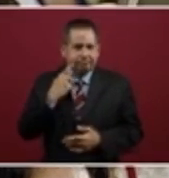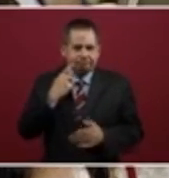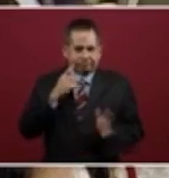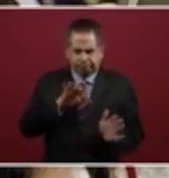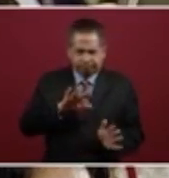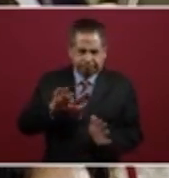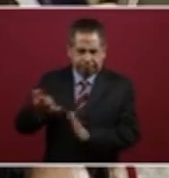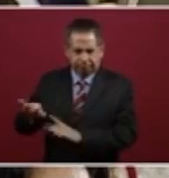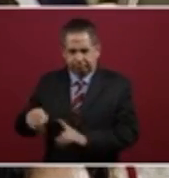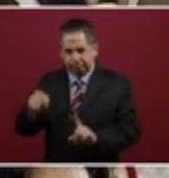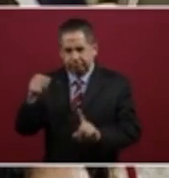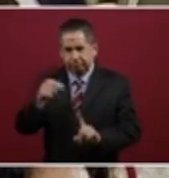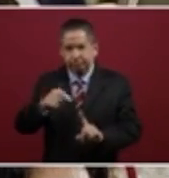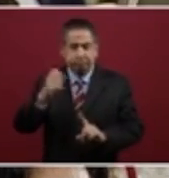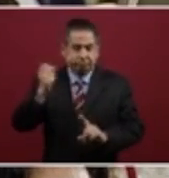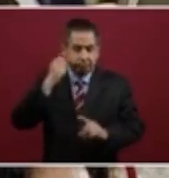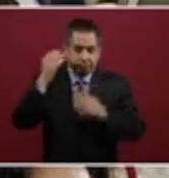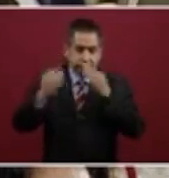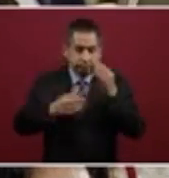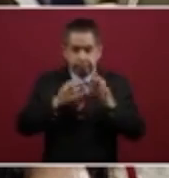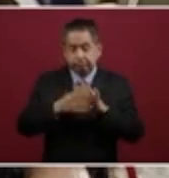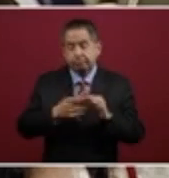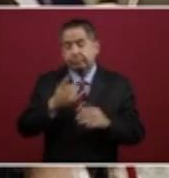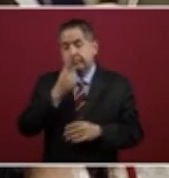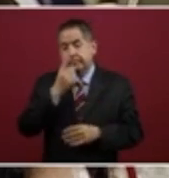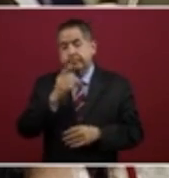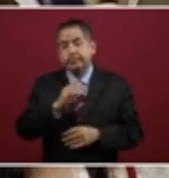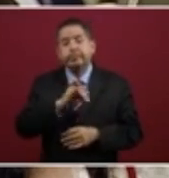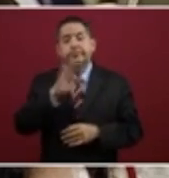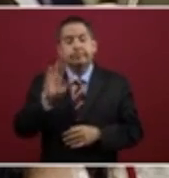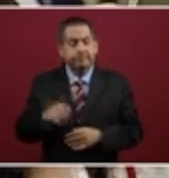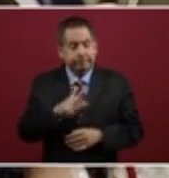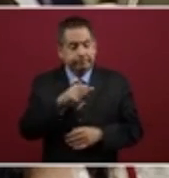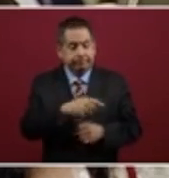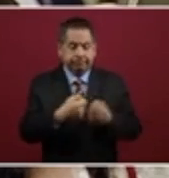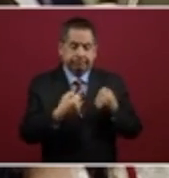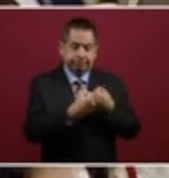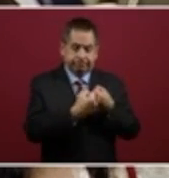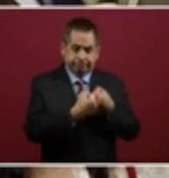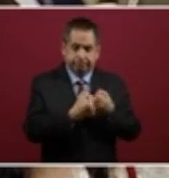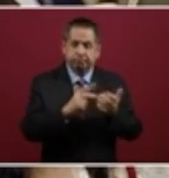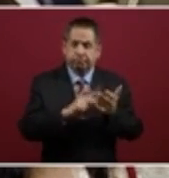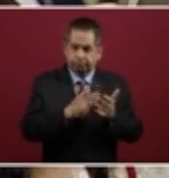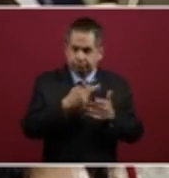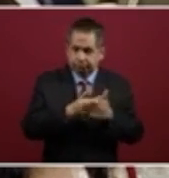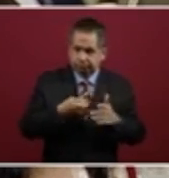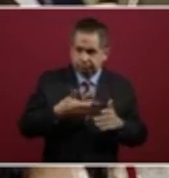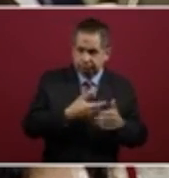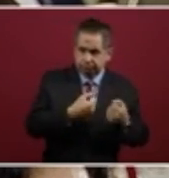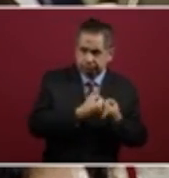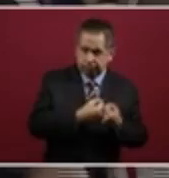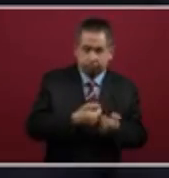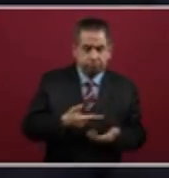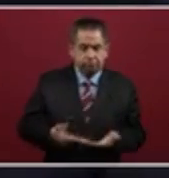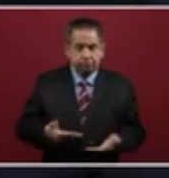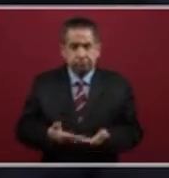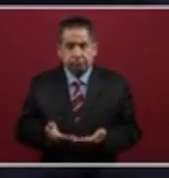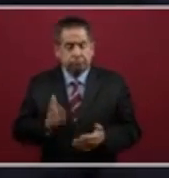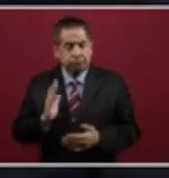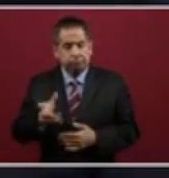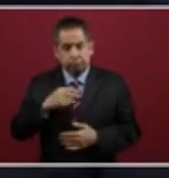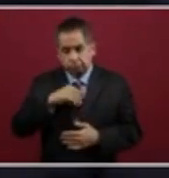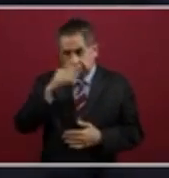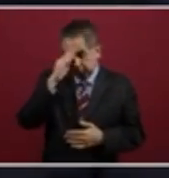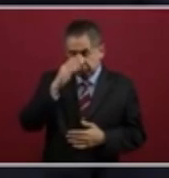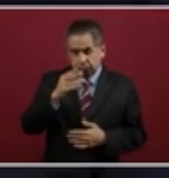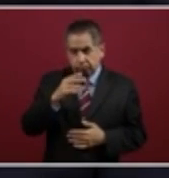ni nada, pero en campaña se dijo que se iba a hacer una zona fronteriza nuevamente, pero ya no se piensa hacer